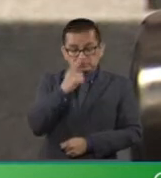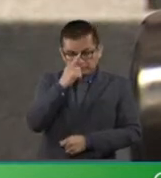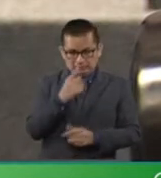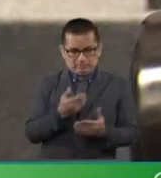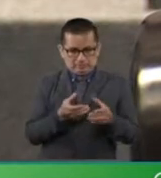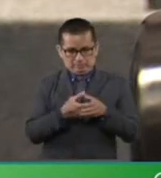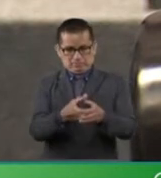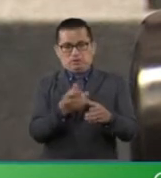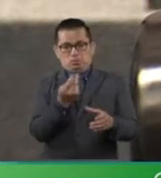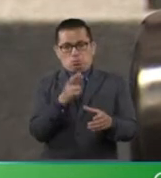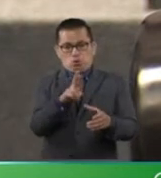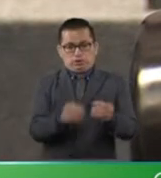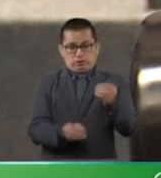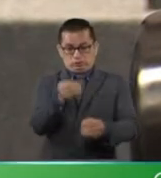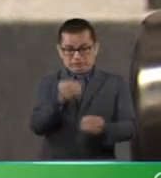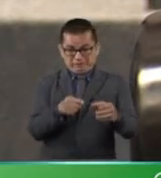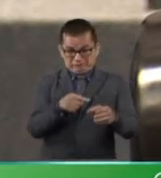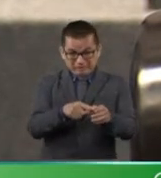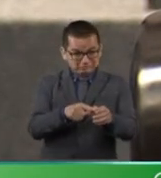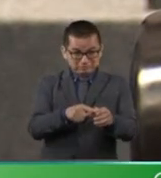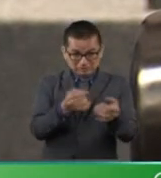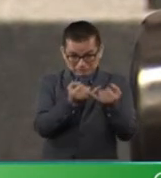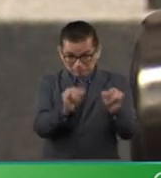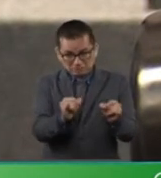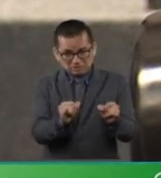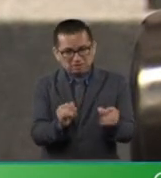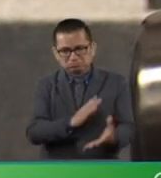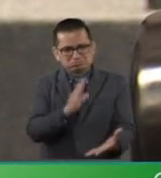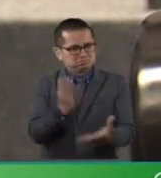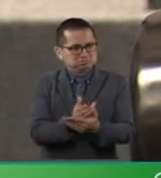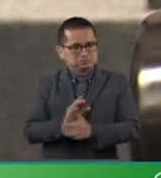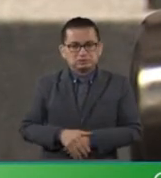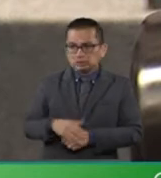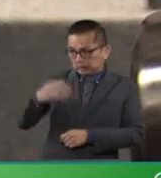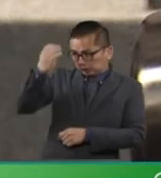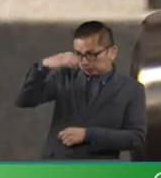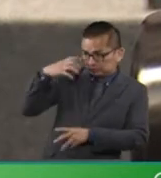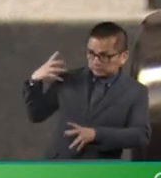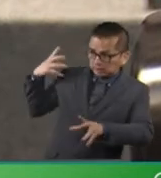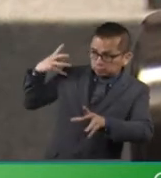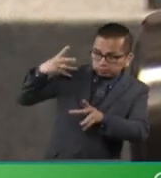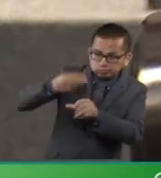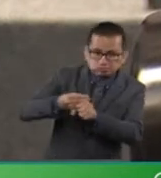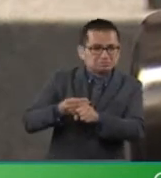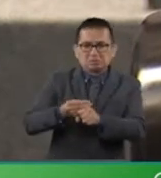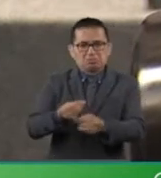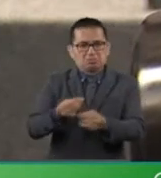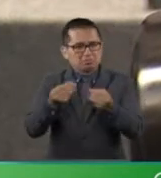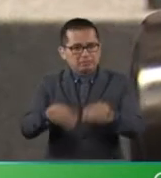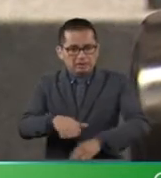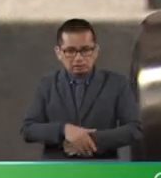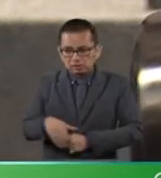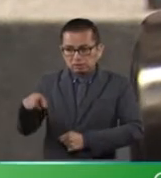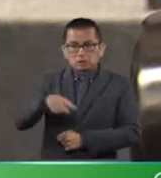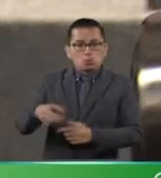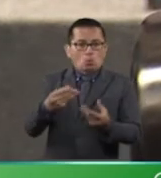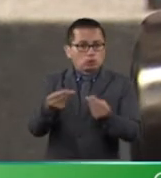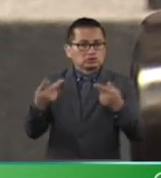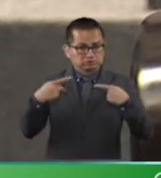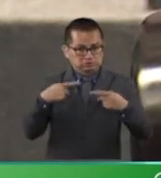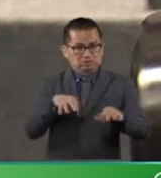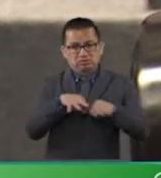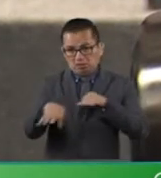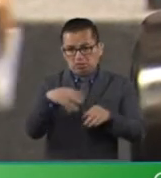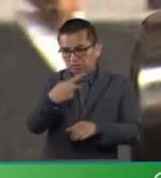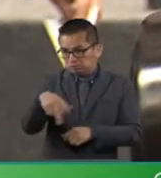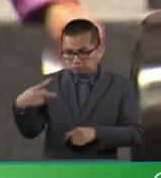autonomía y la carrera judicial se desechan años de experiencia y el trabajo de miles de personas se acaba la